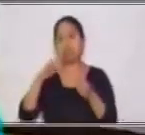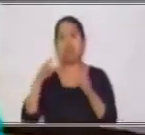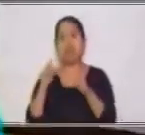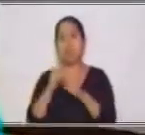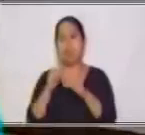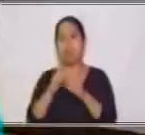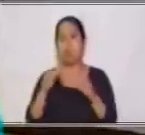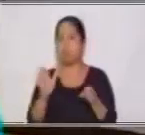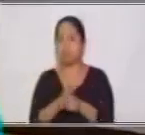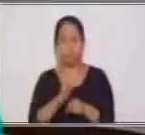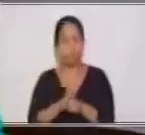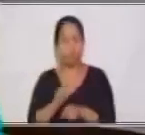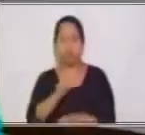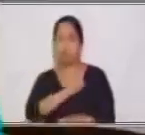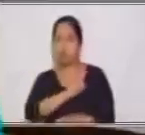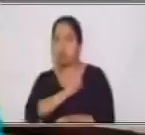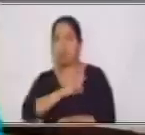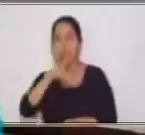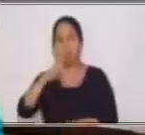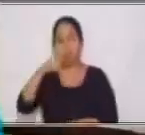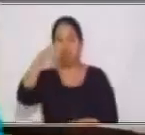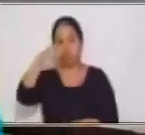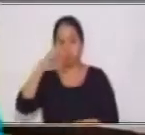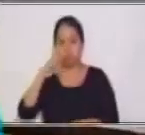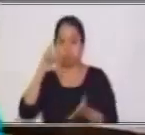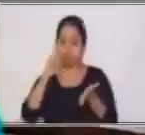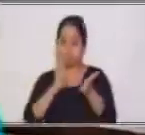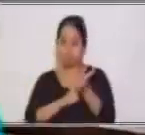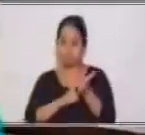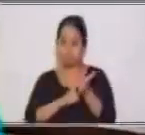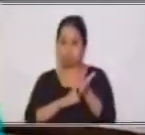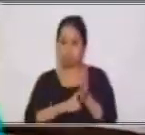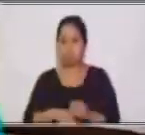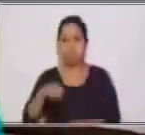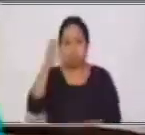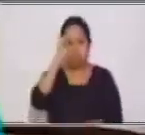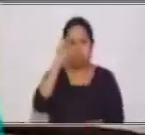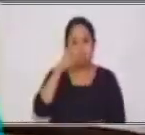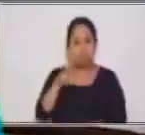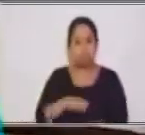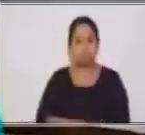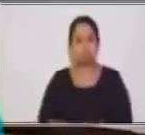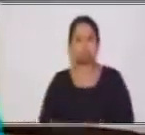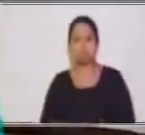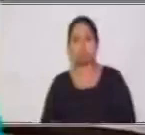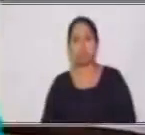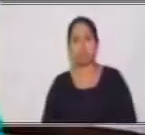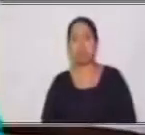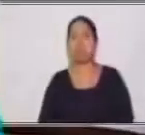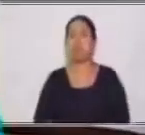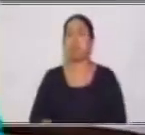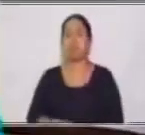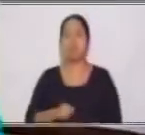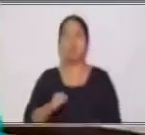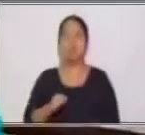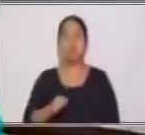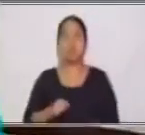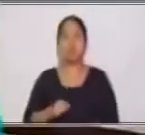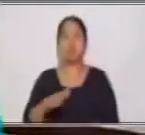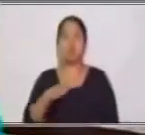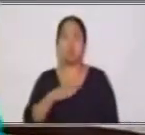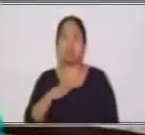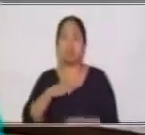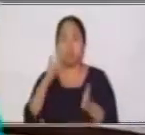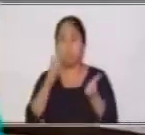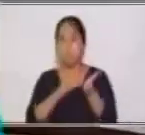la E, la T y la C. Observas, están acompañadas de un punto y dependiendo